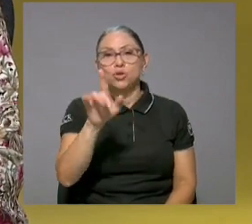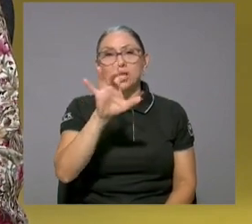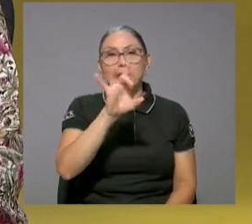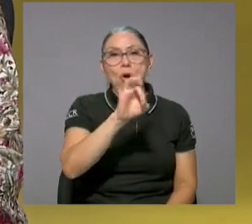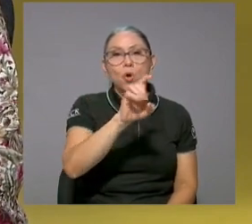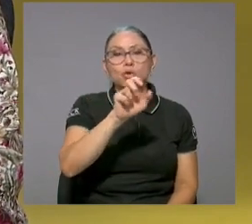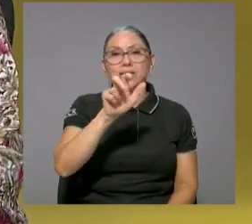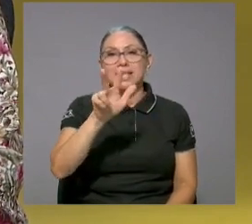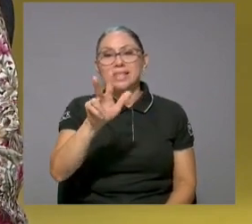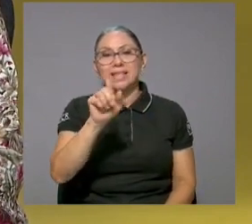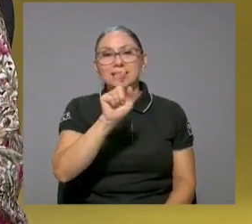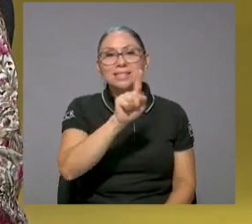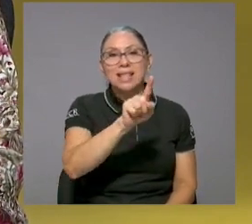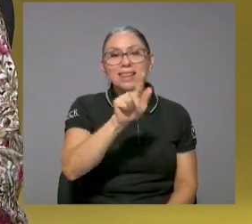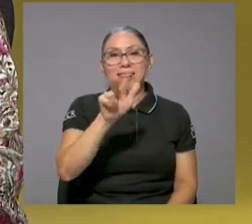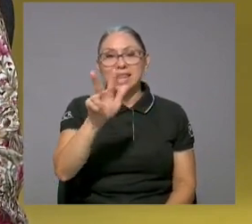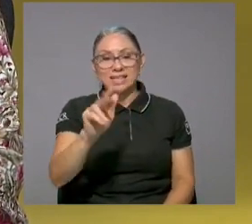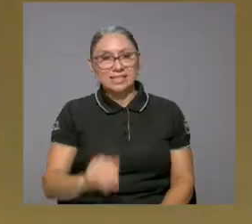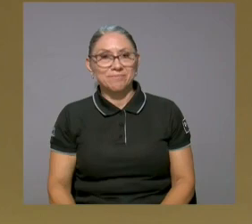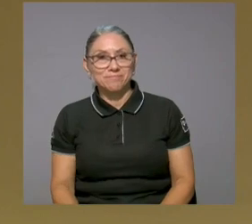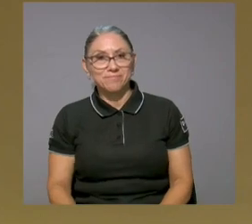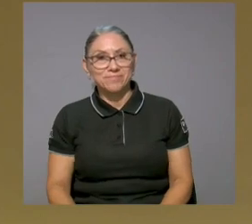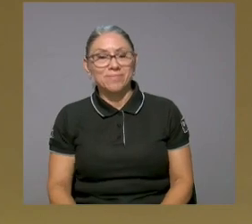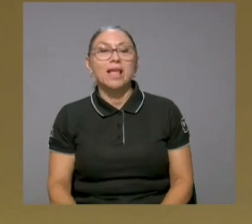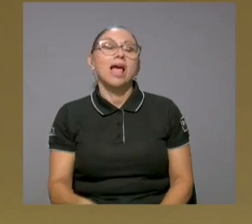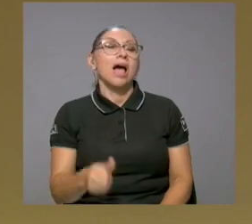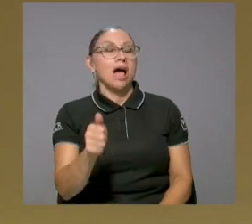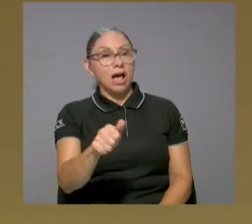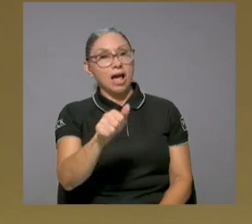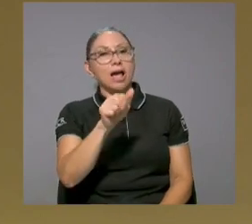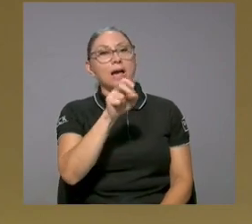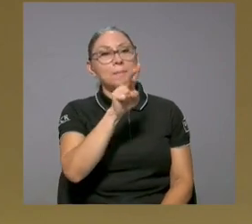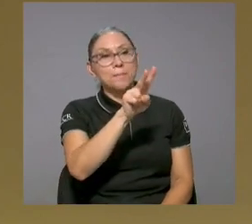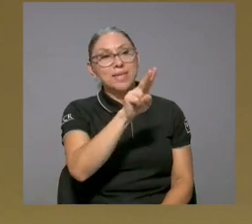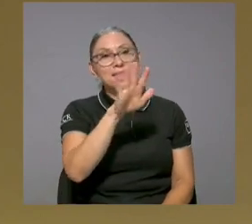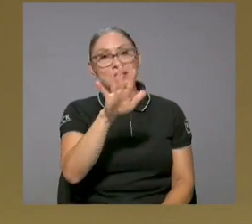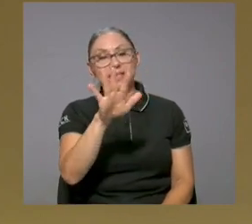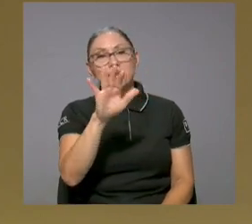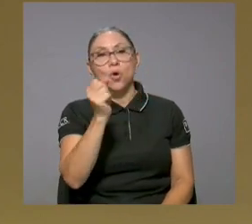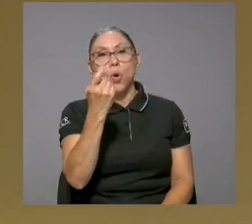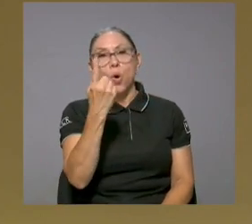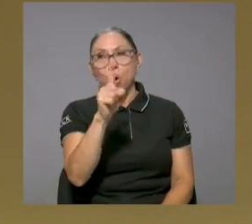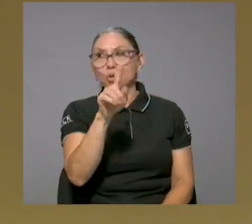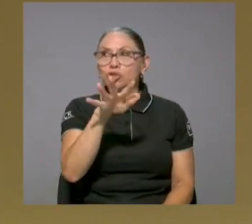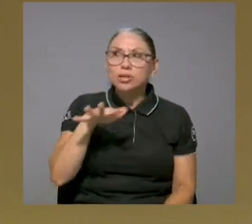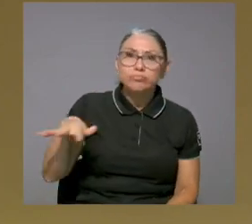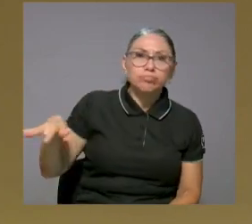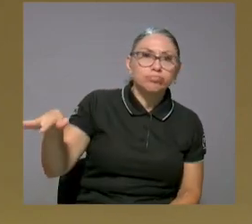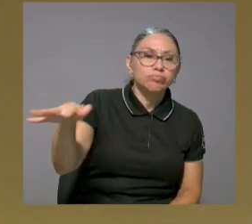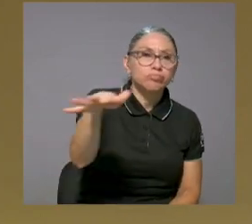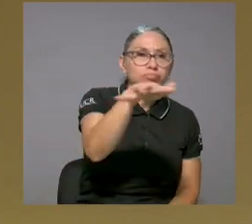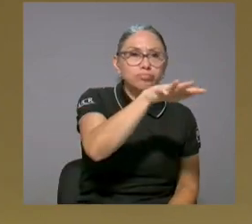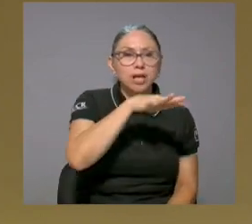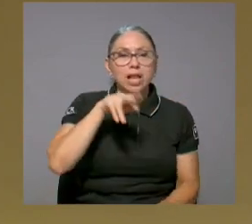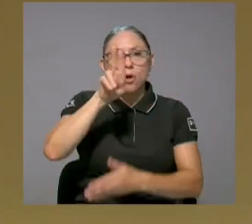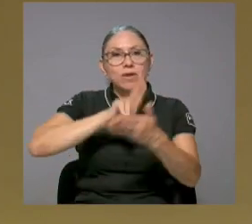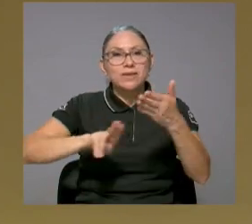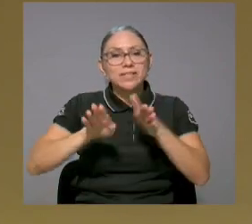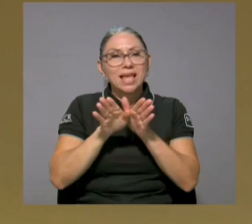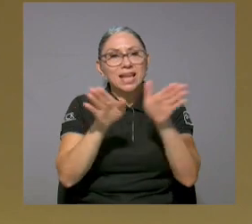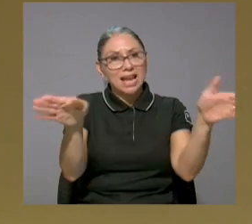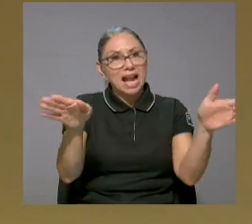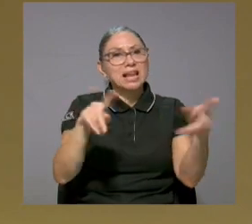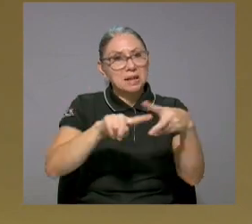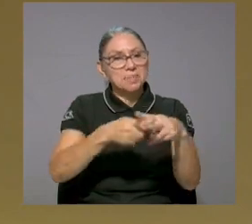2511-8313. 8313 es el sufijo, y 2511 es más o menos todos los teléfonos de la universidad empiezan